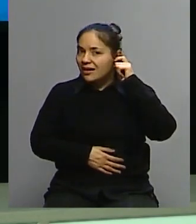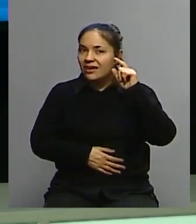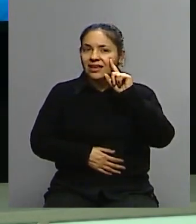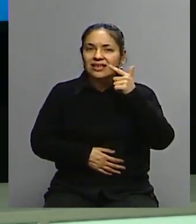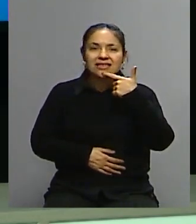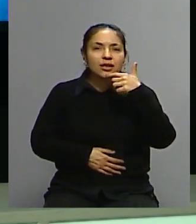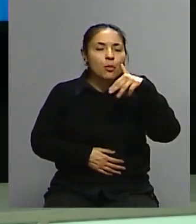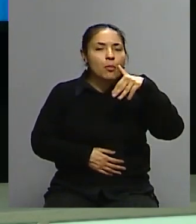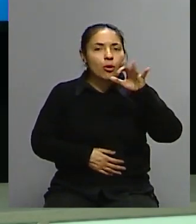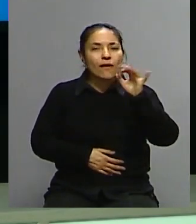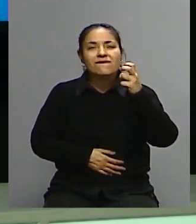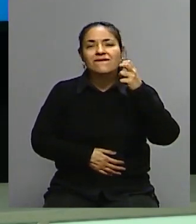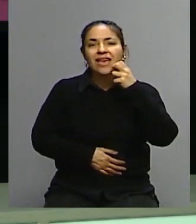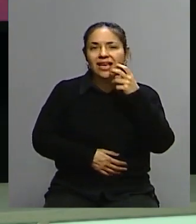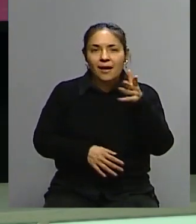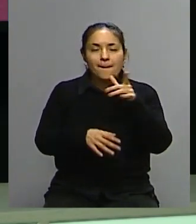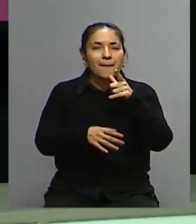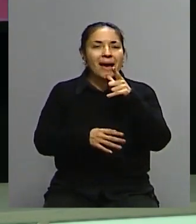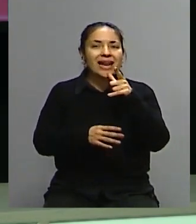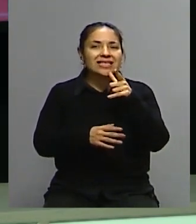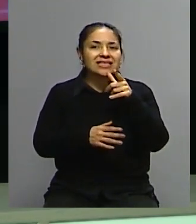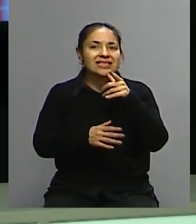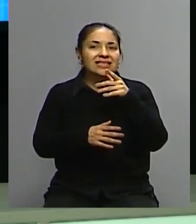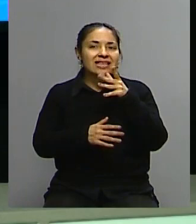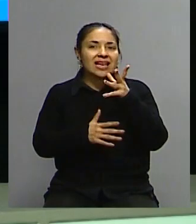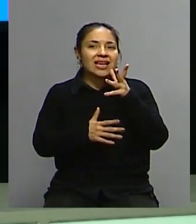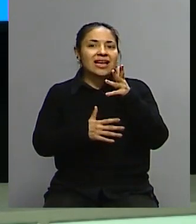mucho utilizarlo desde la gerontología más